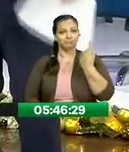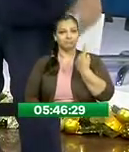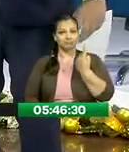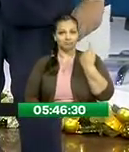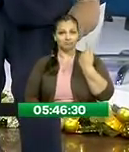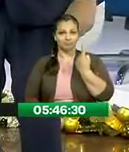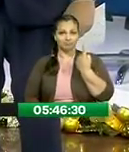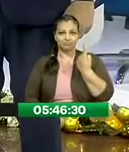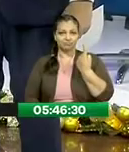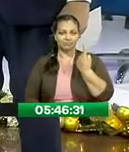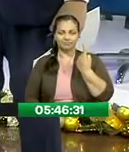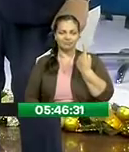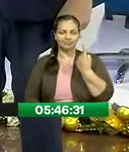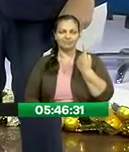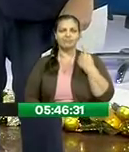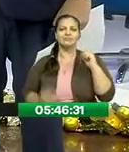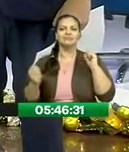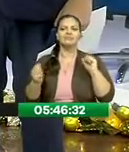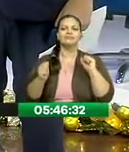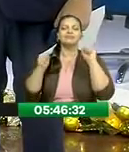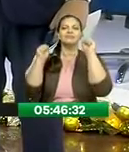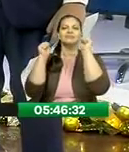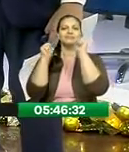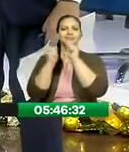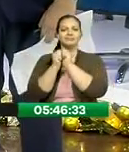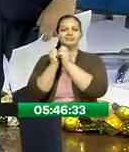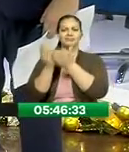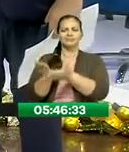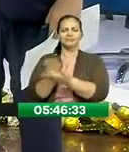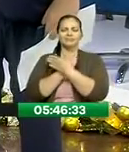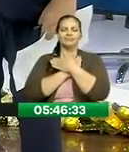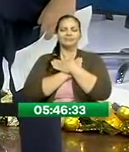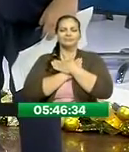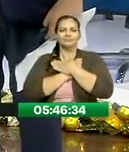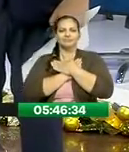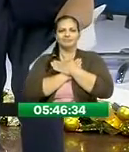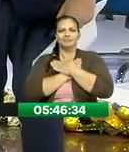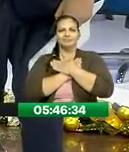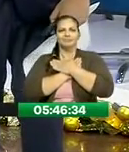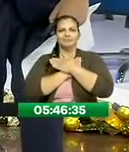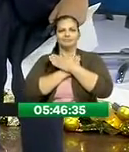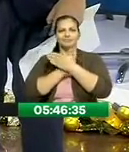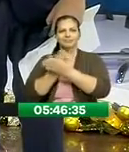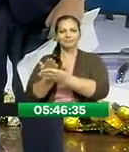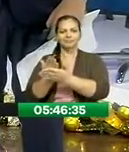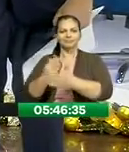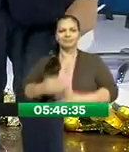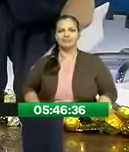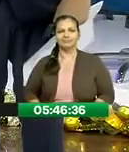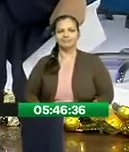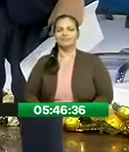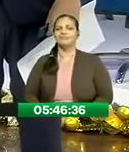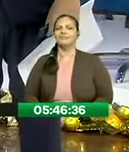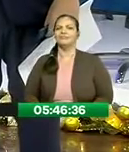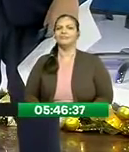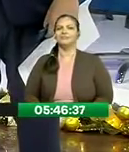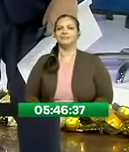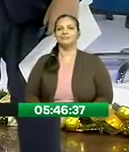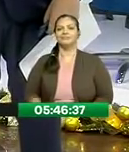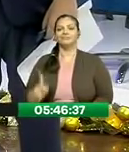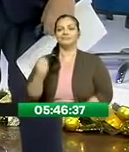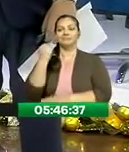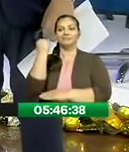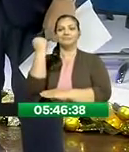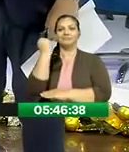si no es con la presencia de la más querida, de la diosa Débano, la diva, la J-Lo